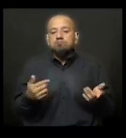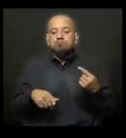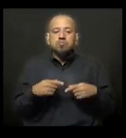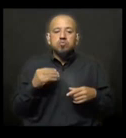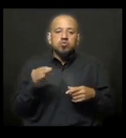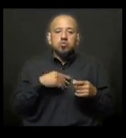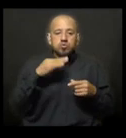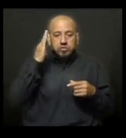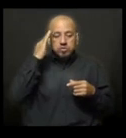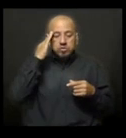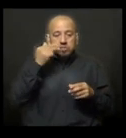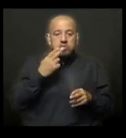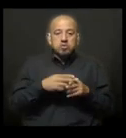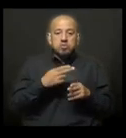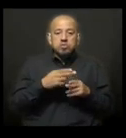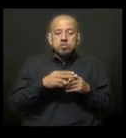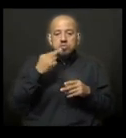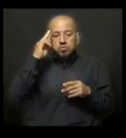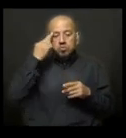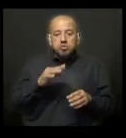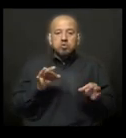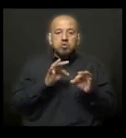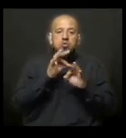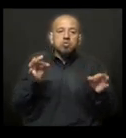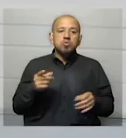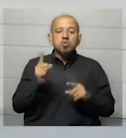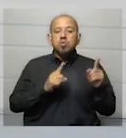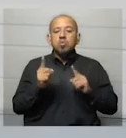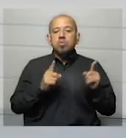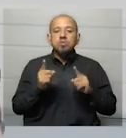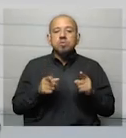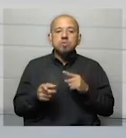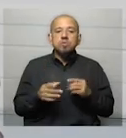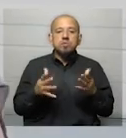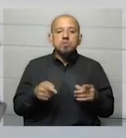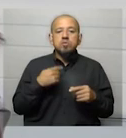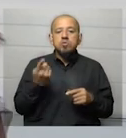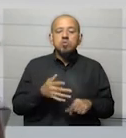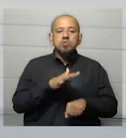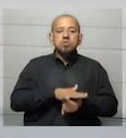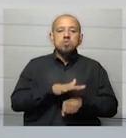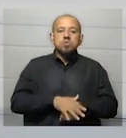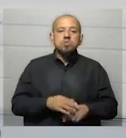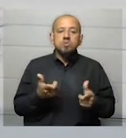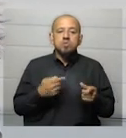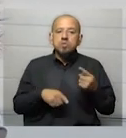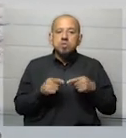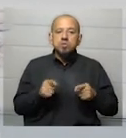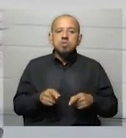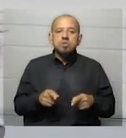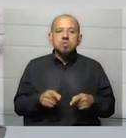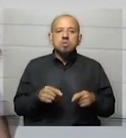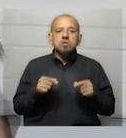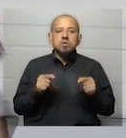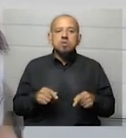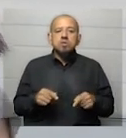todos conocemos nombres de artistas uruguayos o capaz que conocemos algunos que son de otra época y que no están. Entonces este panel